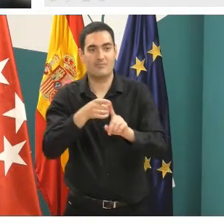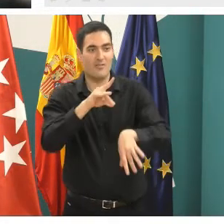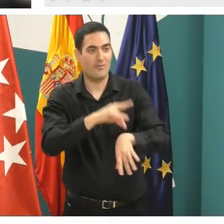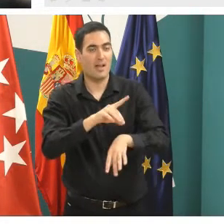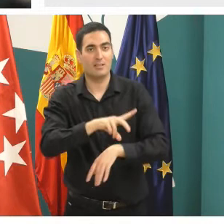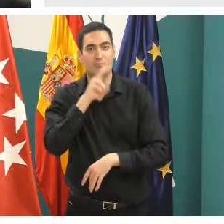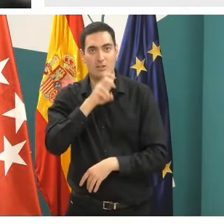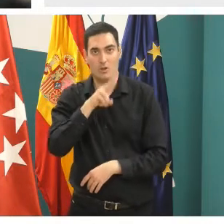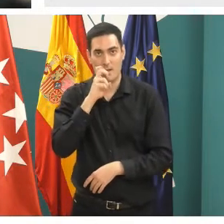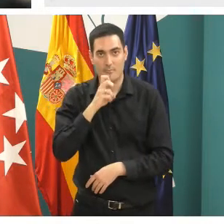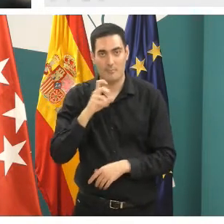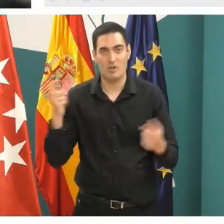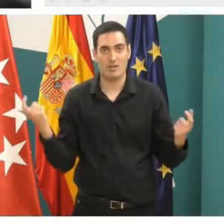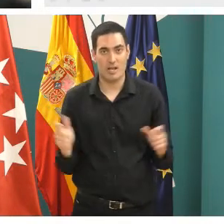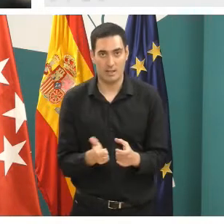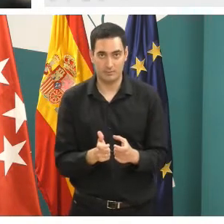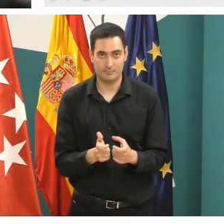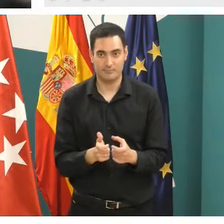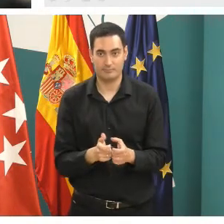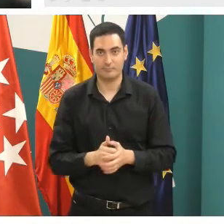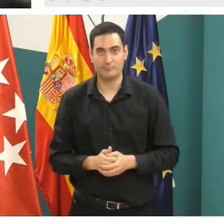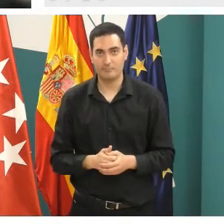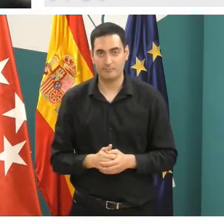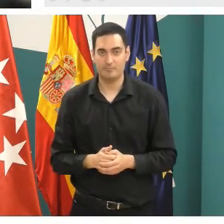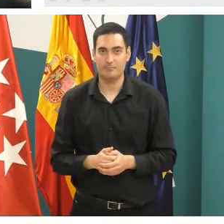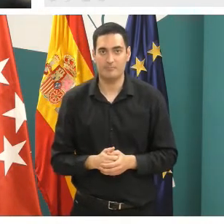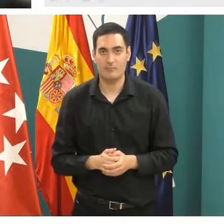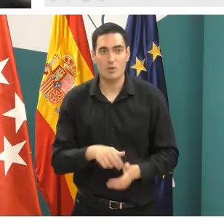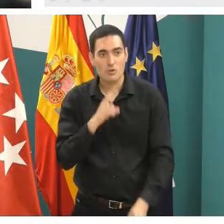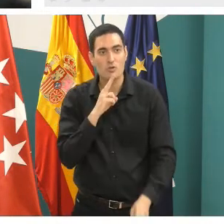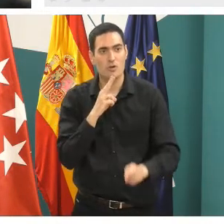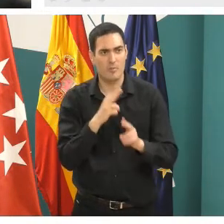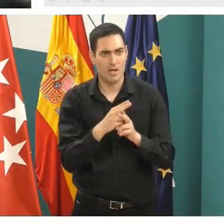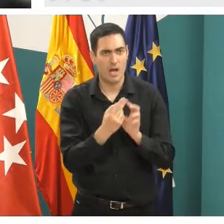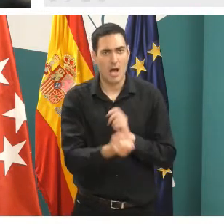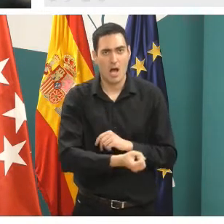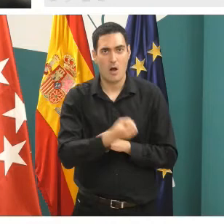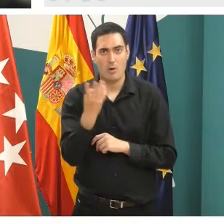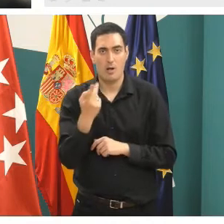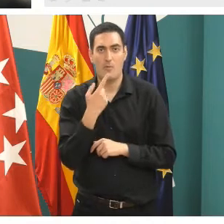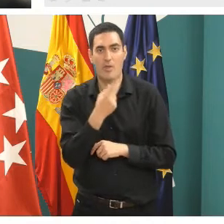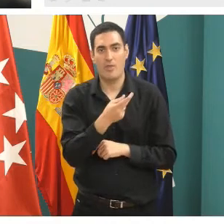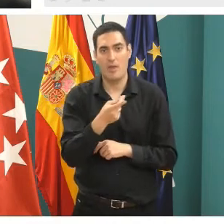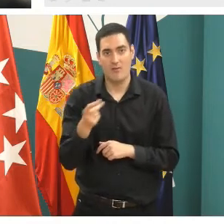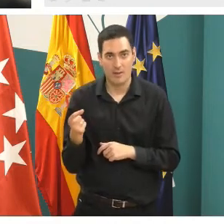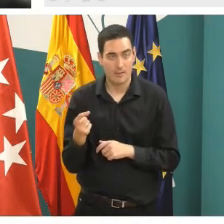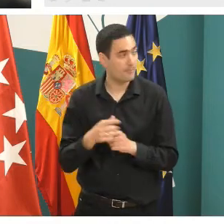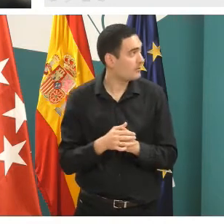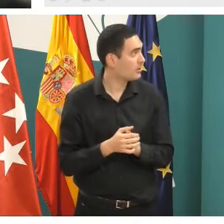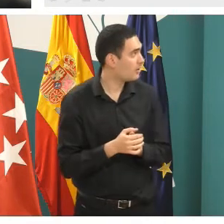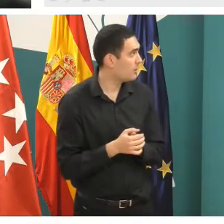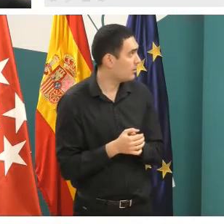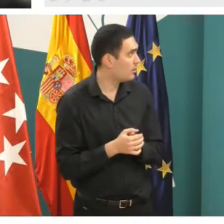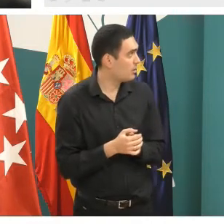respiratorias minoritarias, que vamos a nombrar algunas de ellas, como el déficit alfa antitripsina,